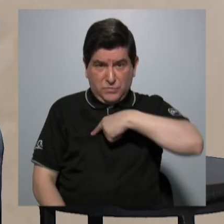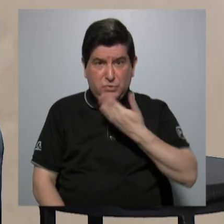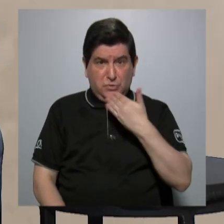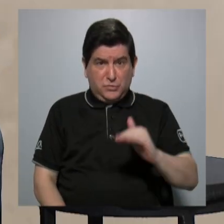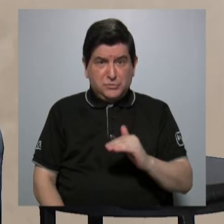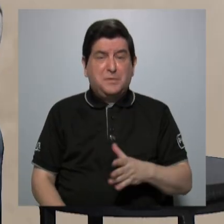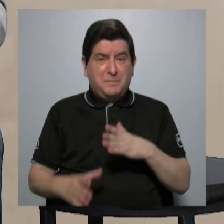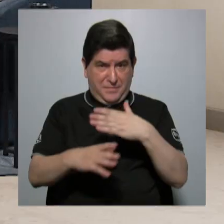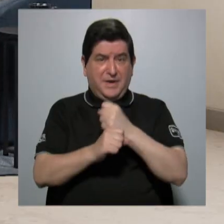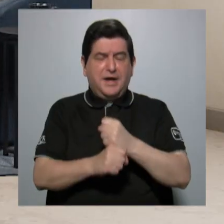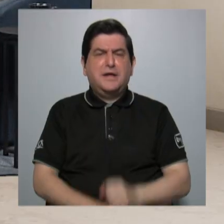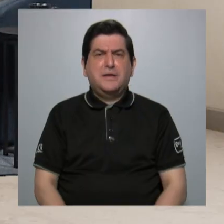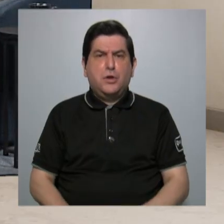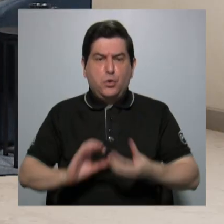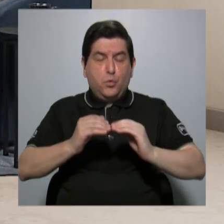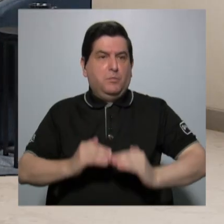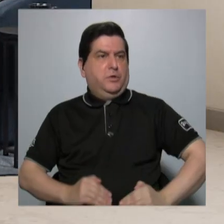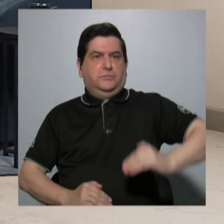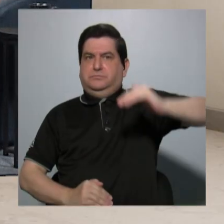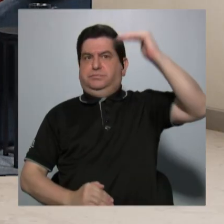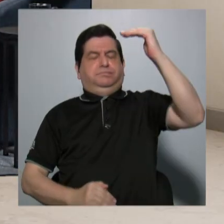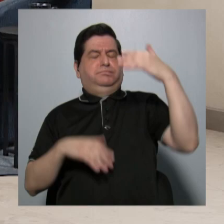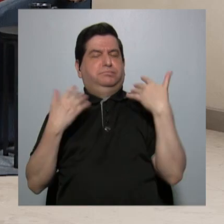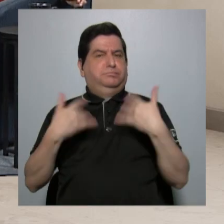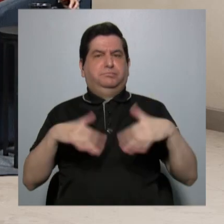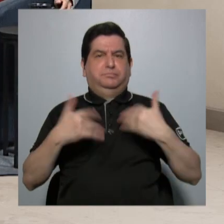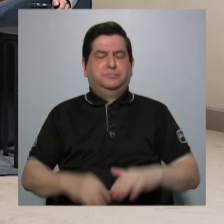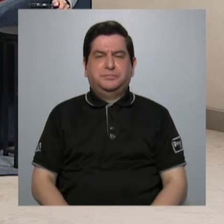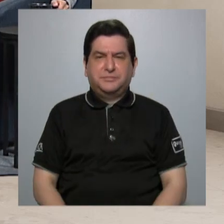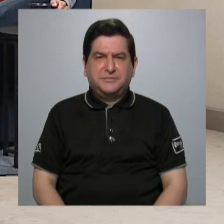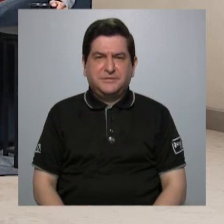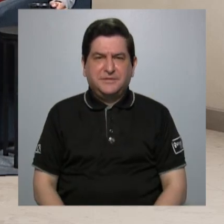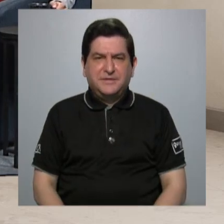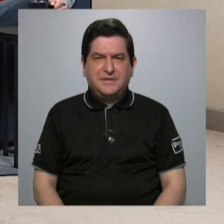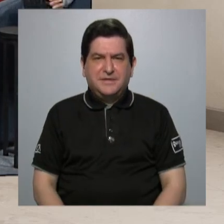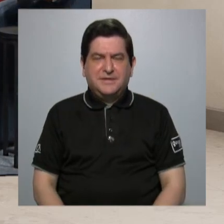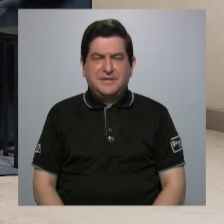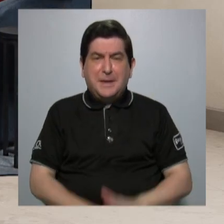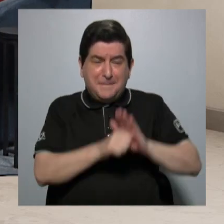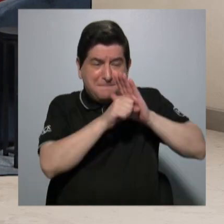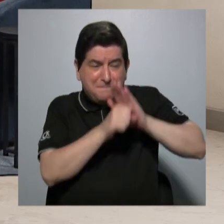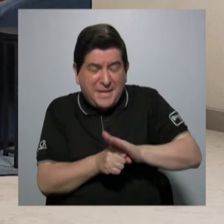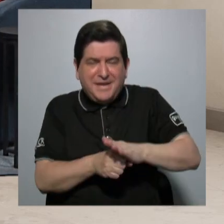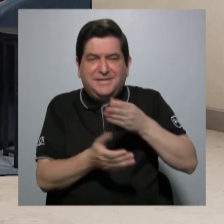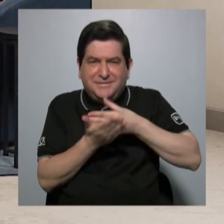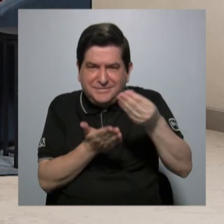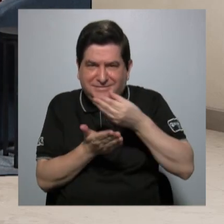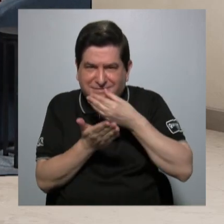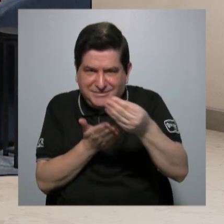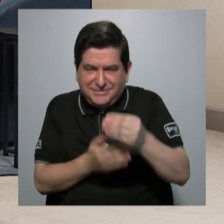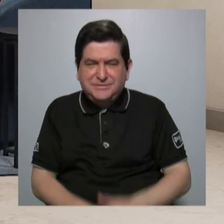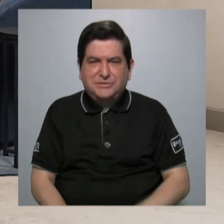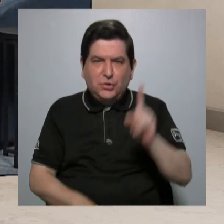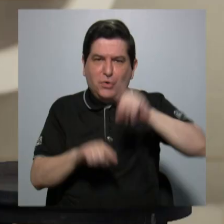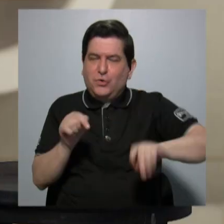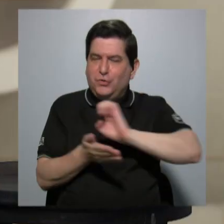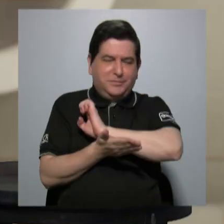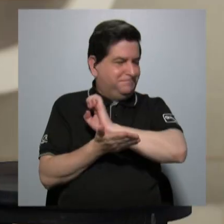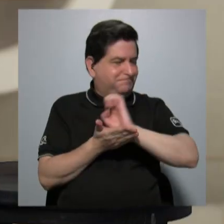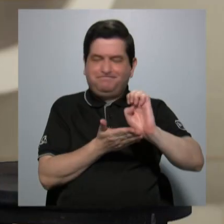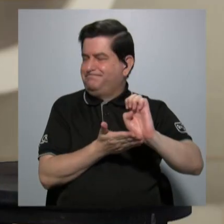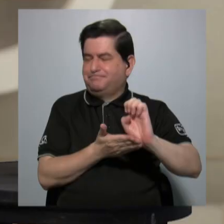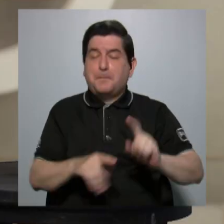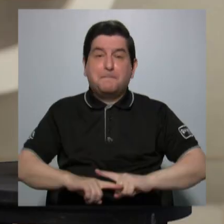las cosas. Claro, es una cifra exorbitante. ¿Por qué? Porque estamos también ante una presión de consumo, ¿verdad? Que no la podemos